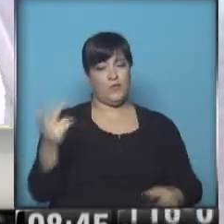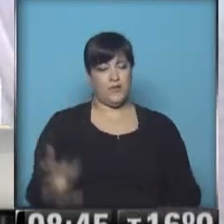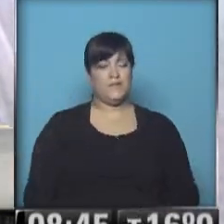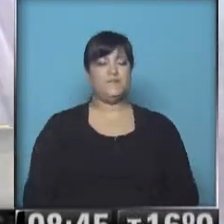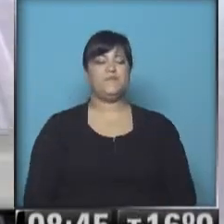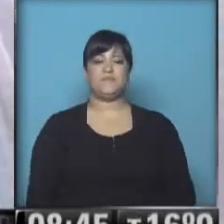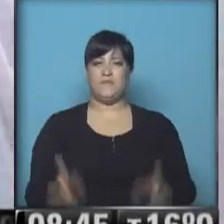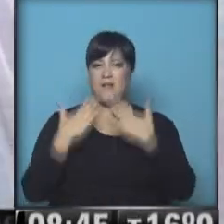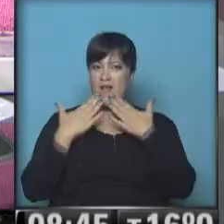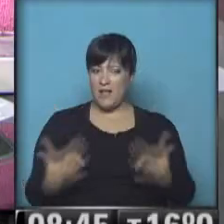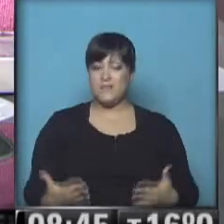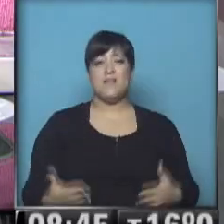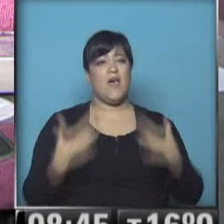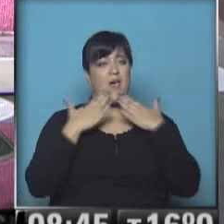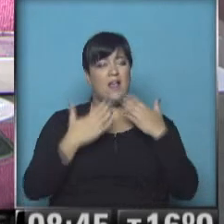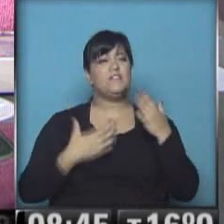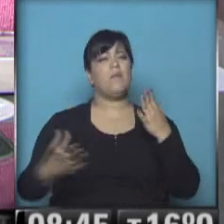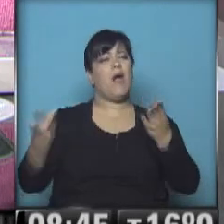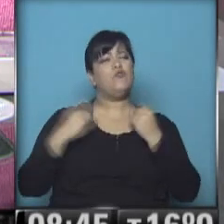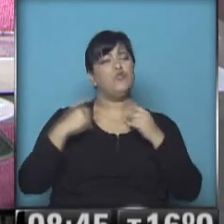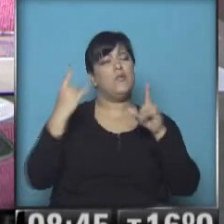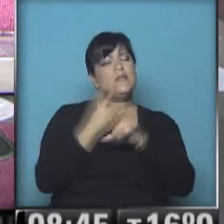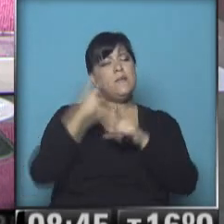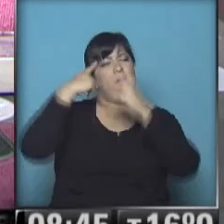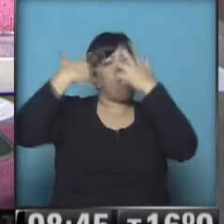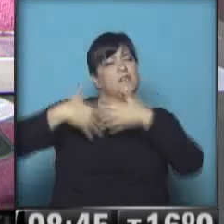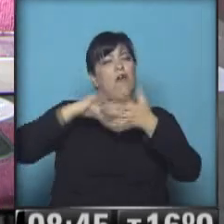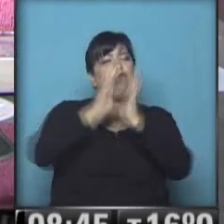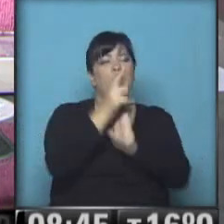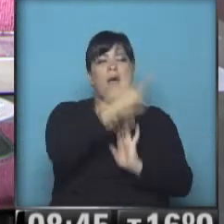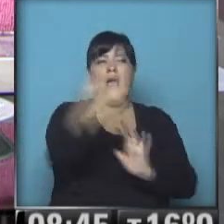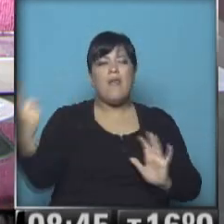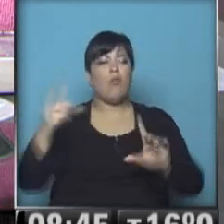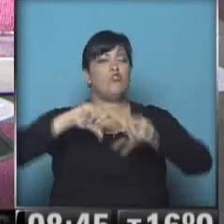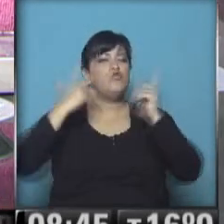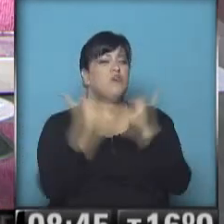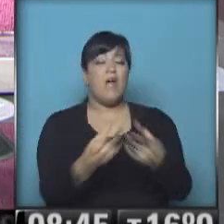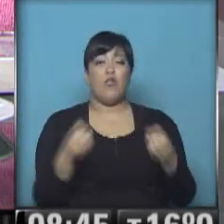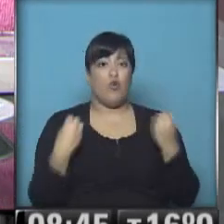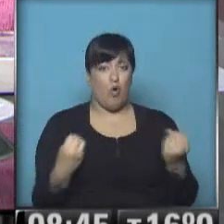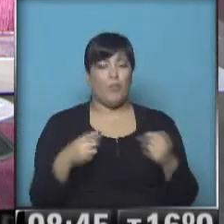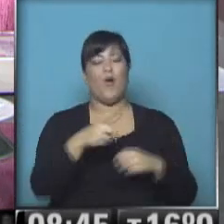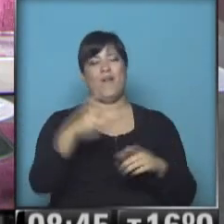Bien, gracias, Vero. Gracias por ayudarnos a pensar siempre cómo somos, sobre todo cómo somos como sociedad, ¿no? Bueno, ahí tenían